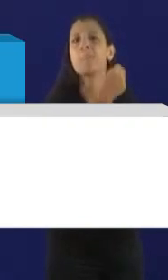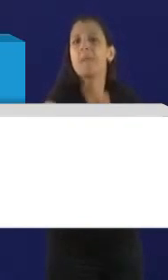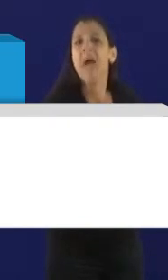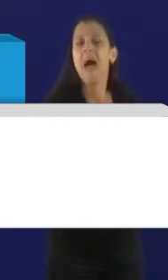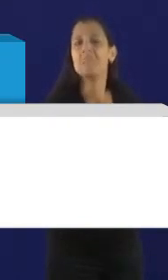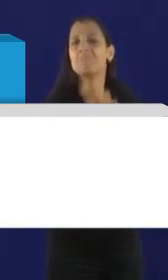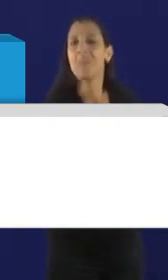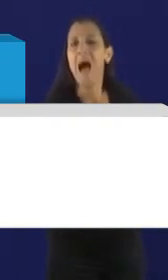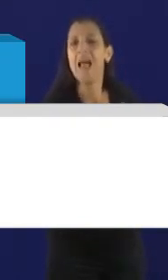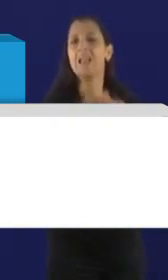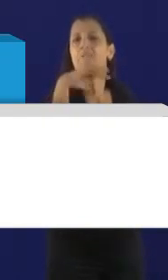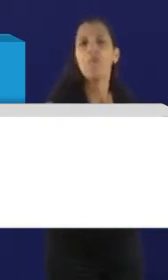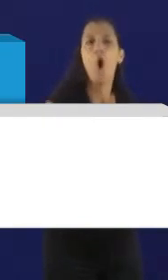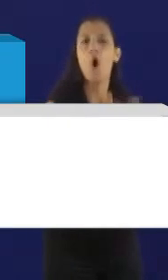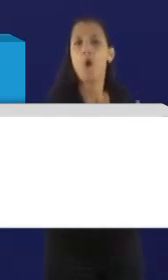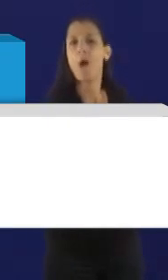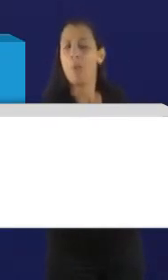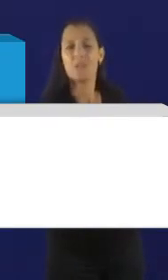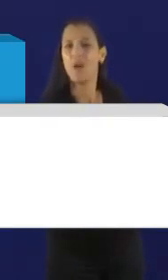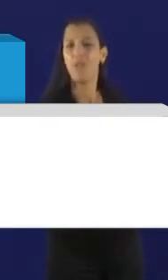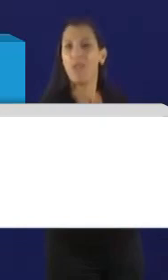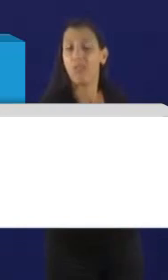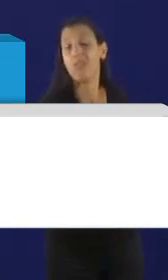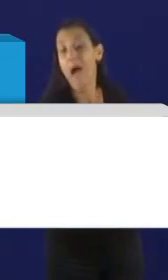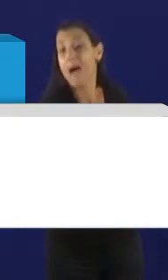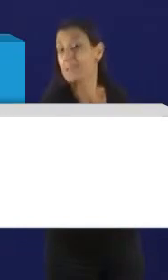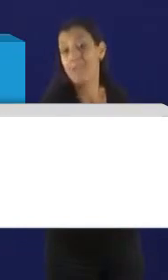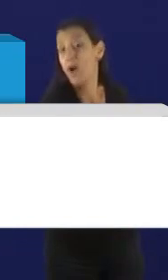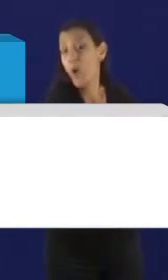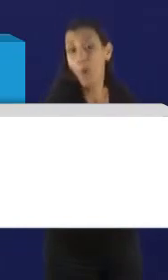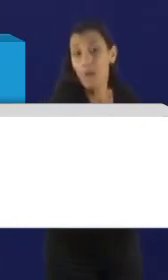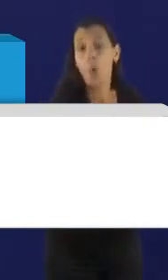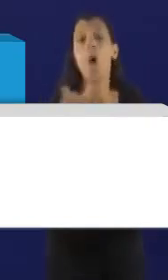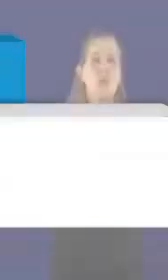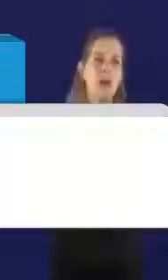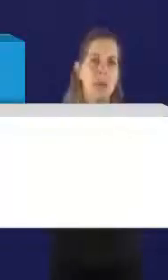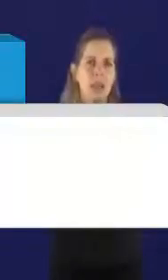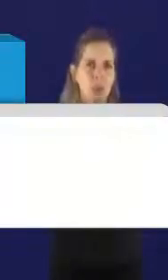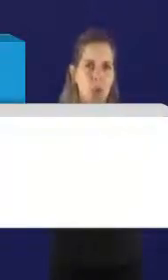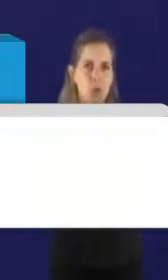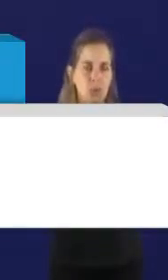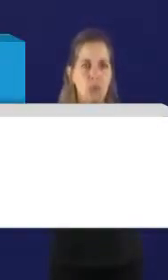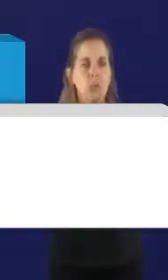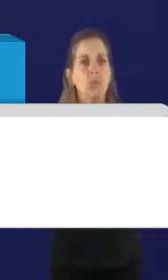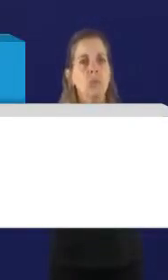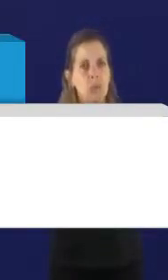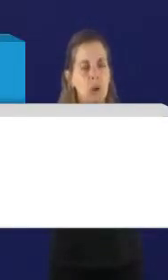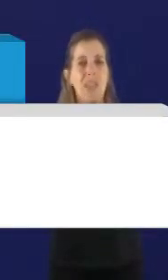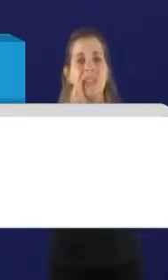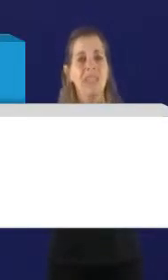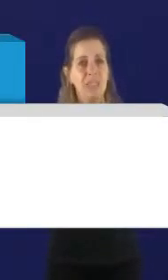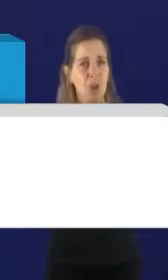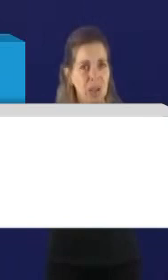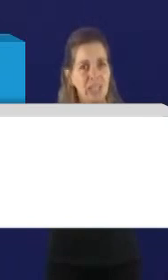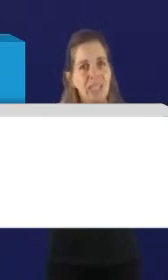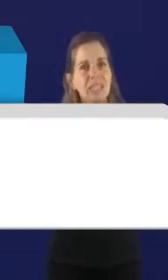Y el objetivo es efectivamente cortar con este esquema perverso. La decisión es evitar que el paciente se